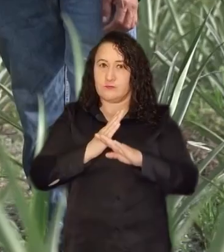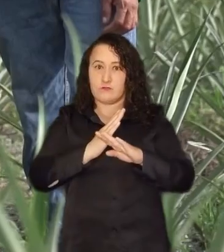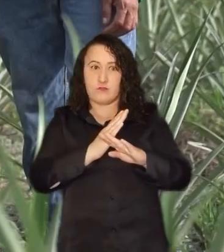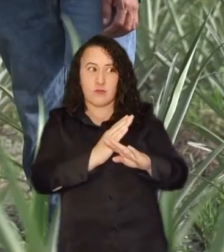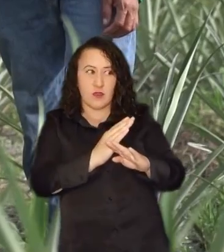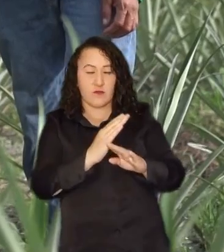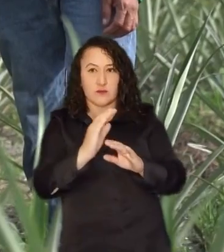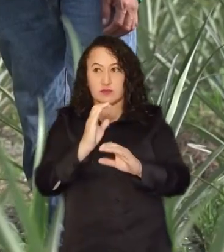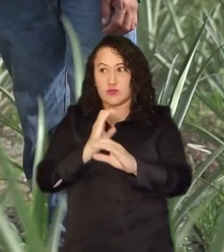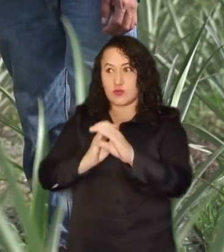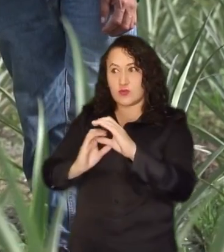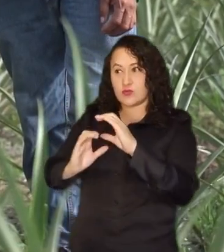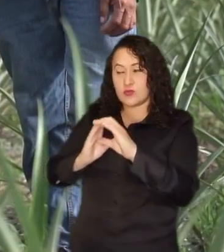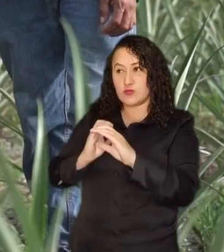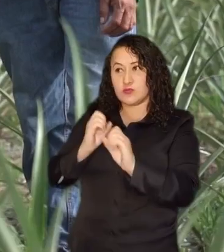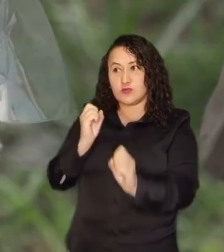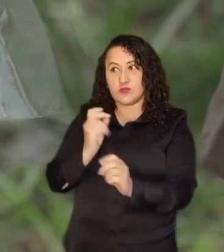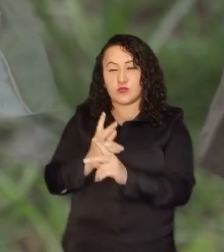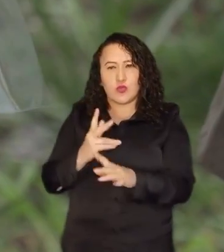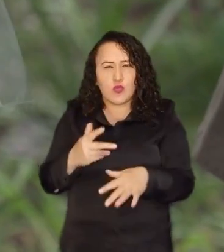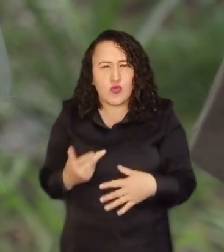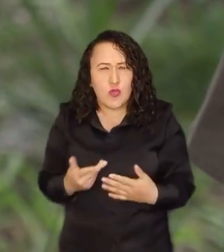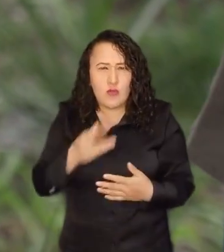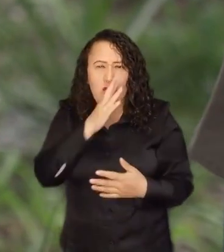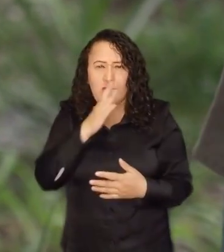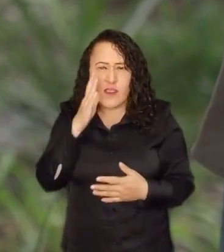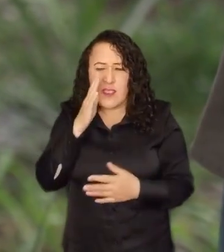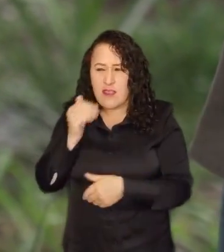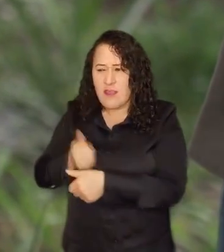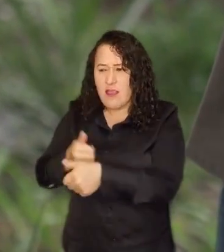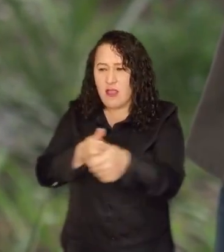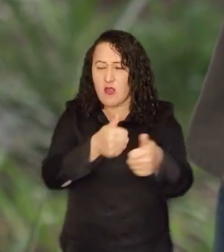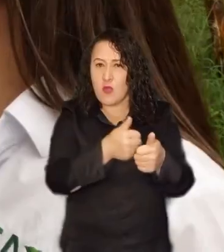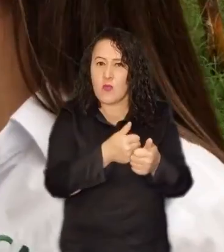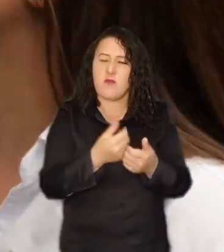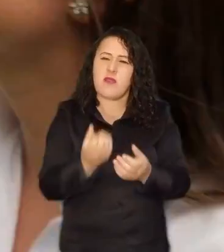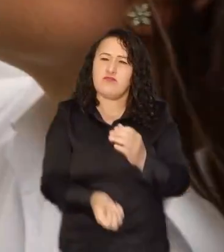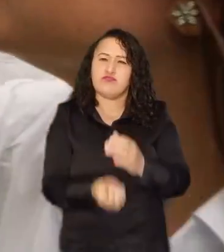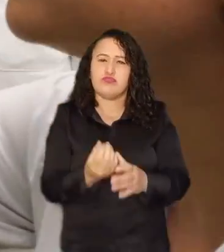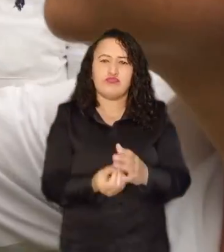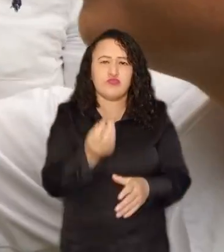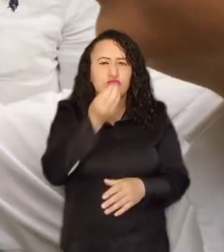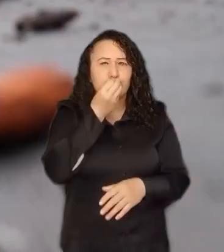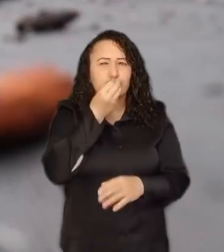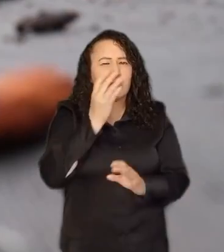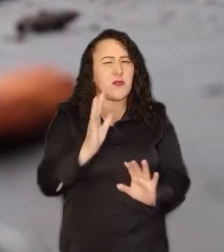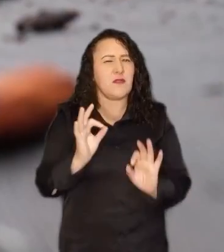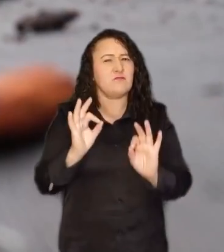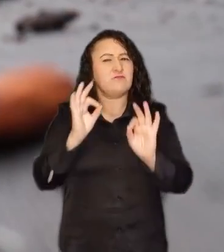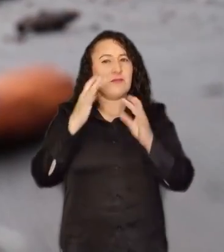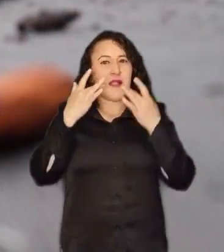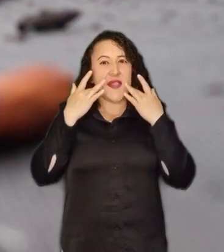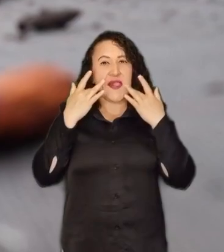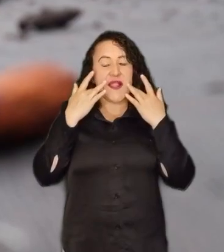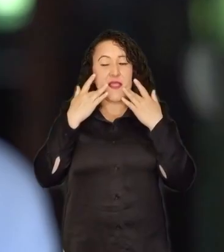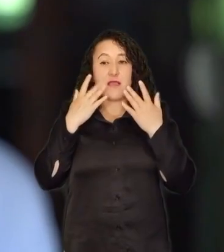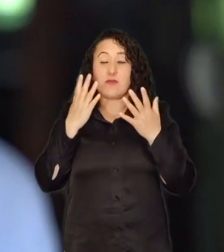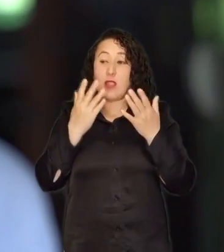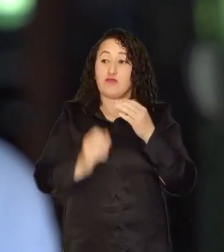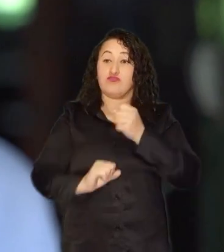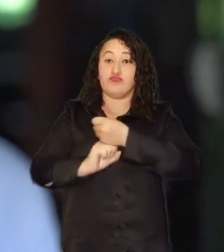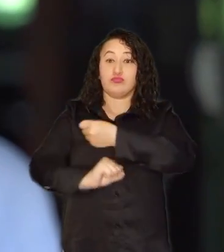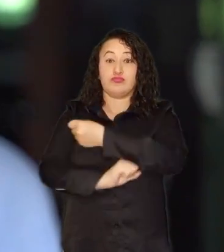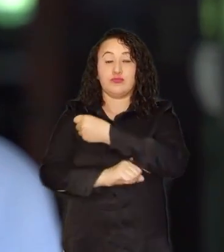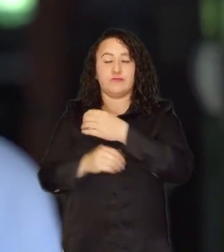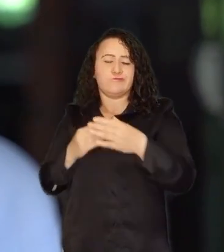prevenir, identificar y controlar la aparición de plagas en los cultivos, en jornadas agrícolas de extensión fitosanitaria de manera diferencial